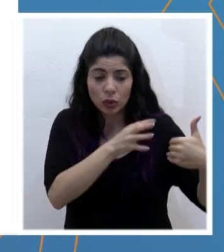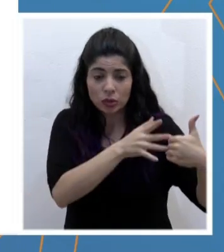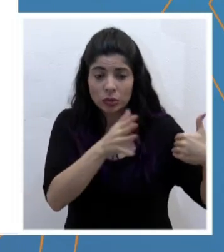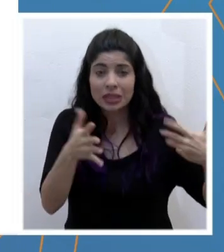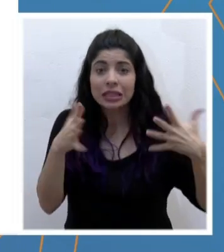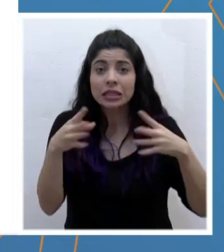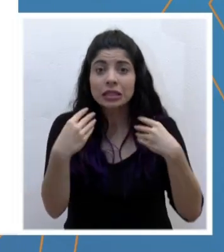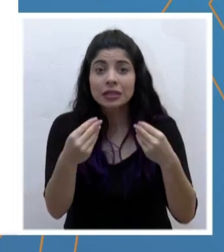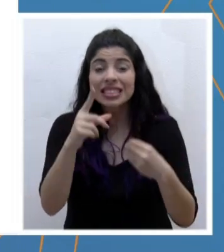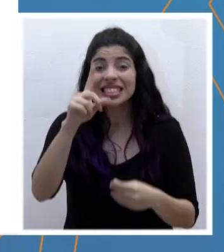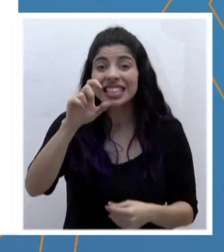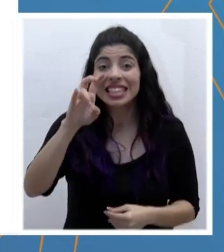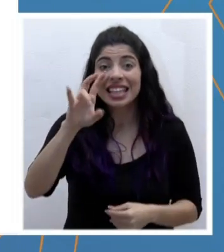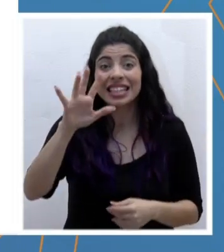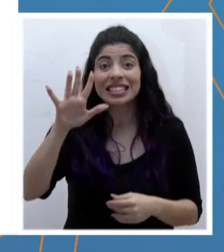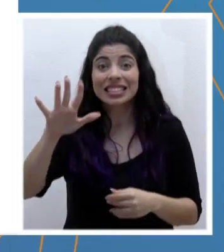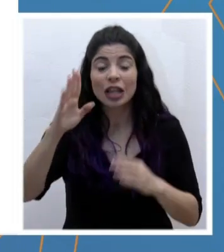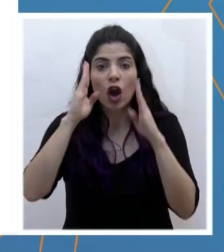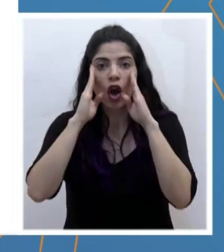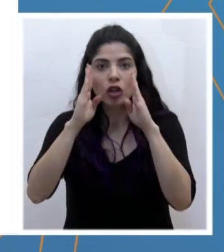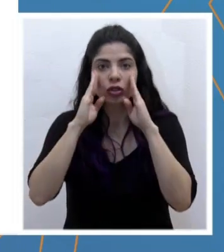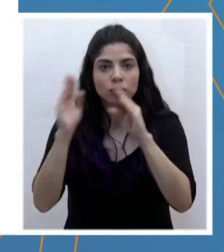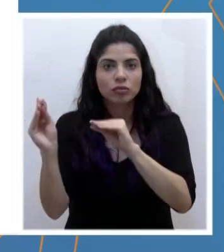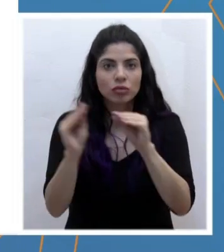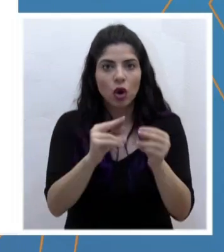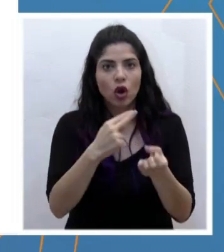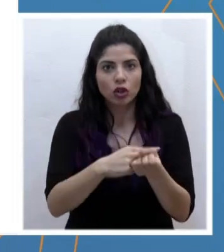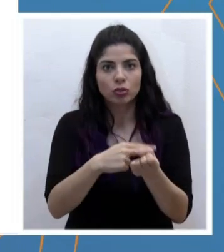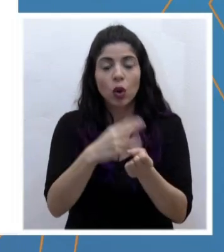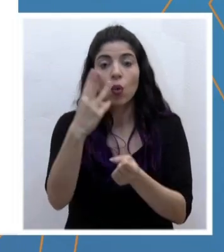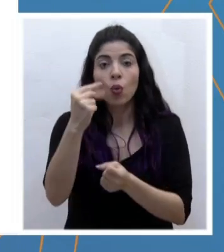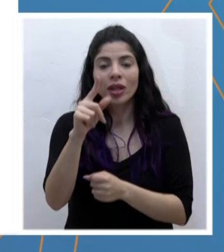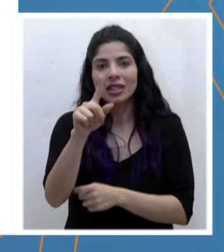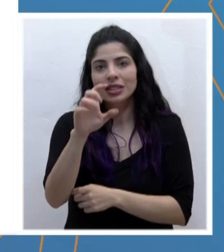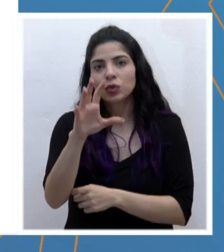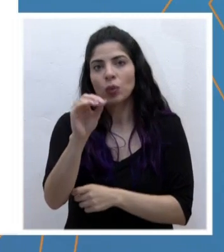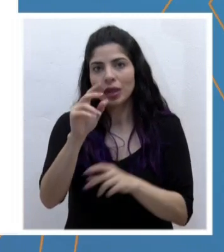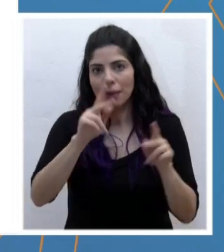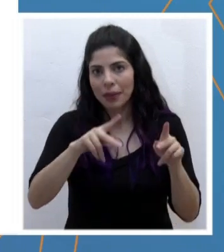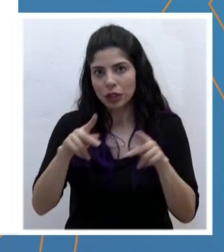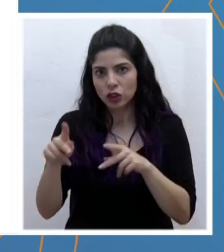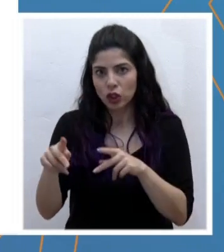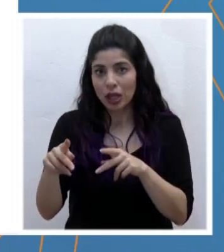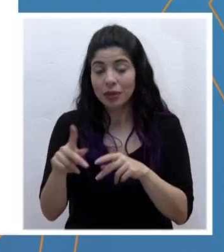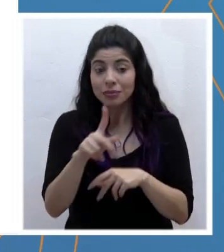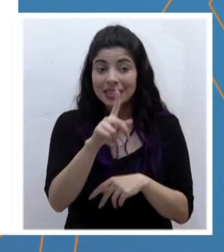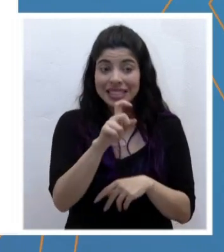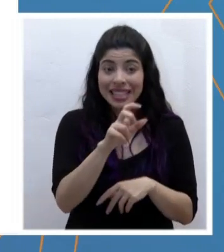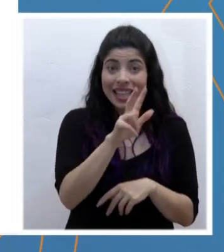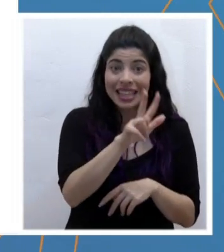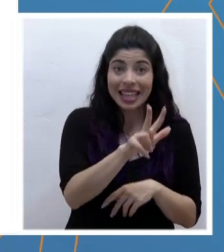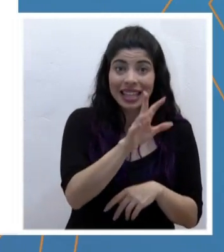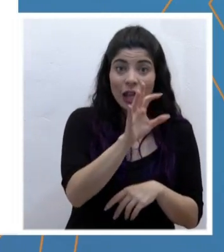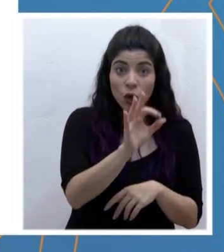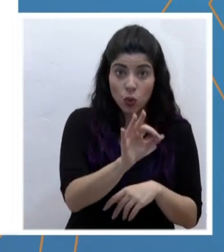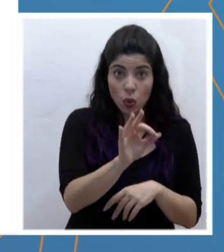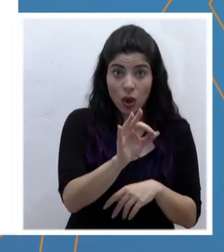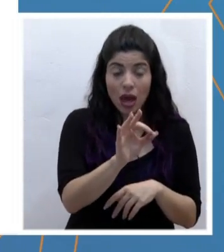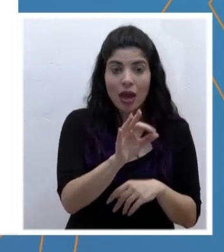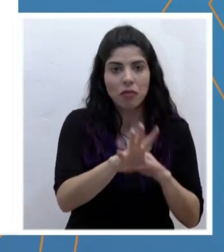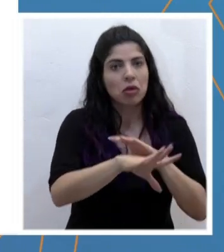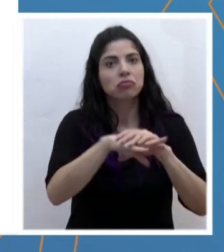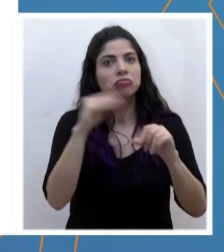brindado 175 atenciones de hospitalización a 150 personas, de las cuales 139 se han